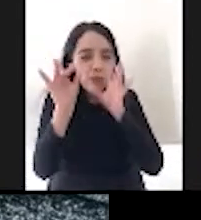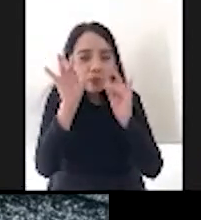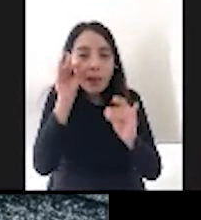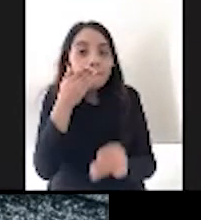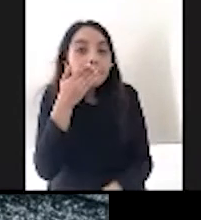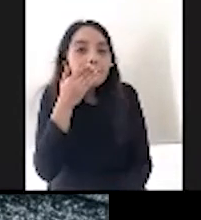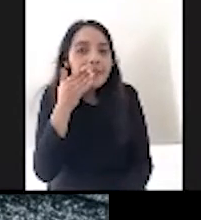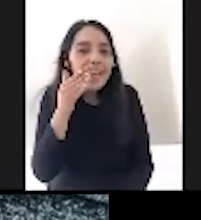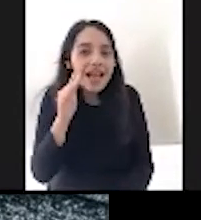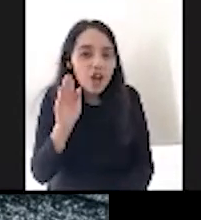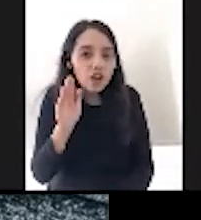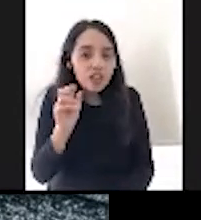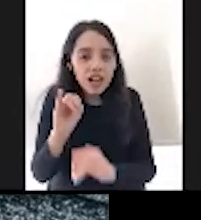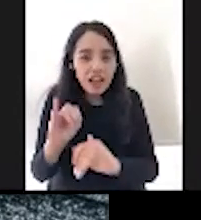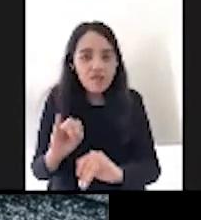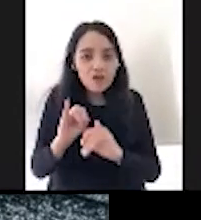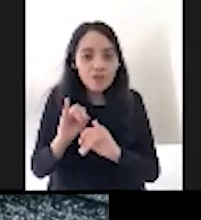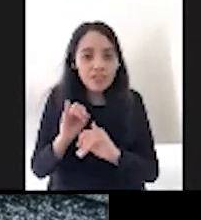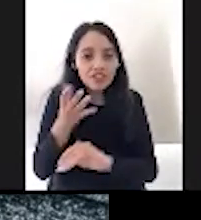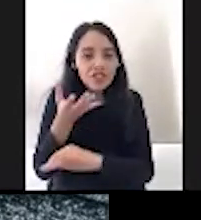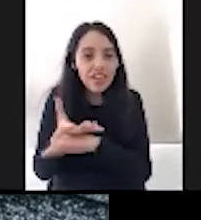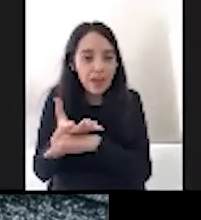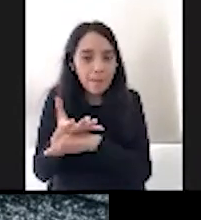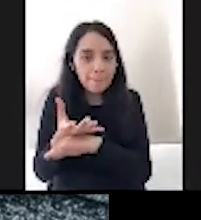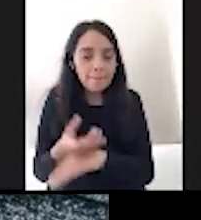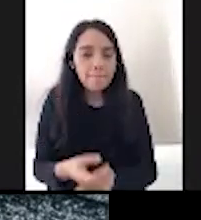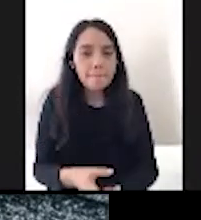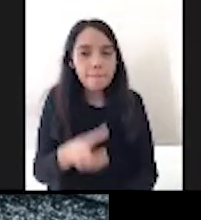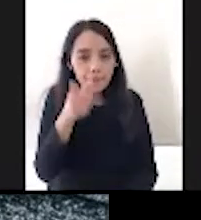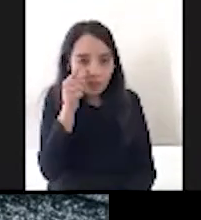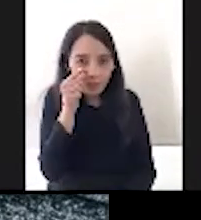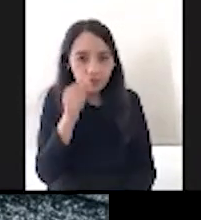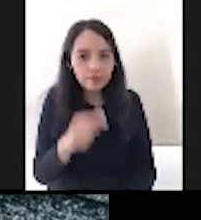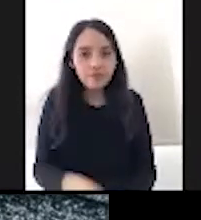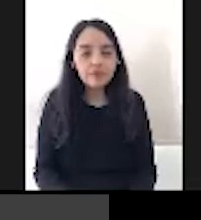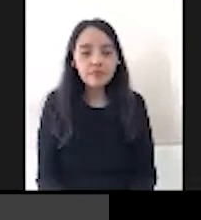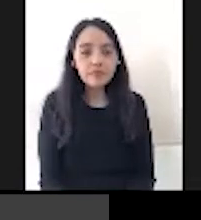una cantidad de información visual disminuida o muy limitada.